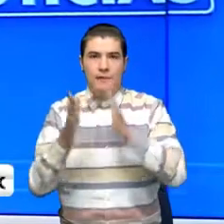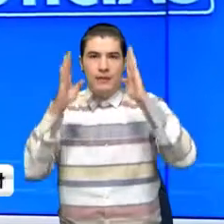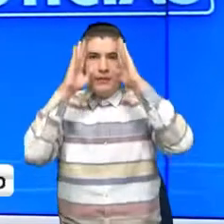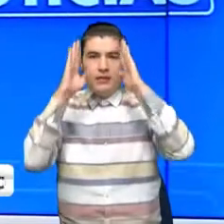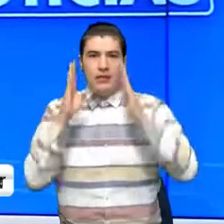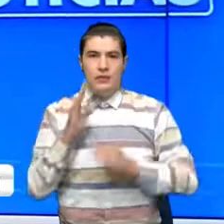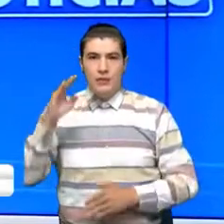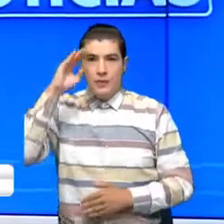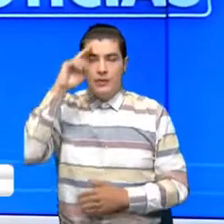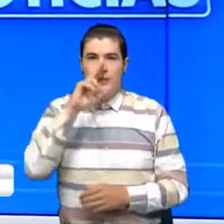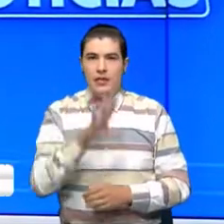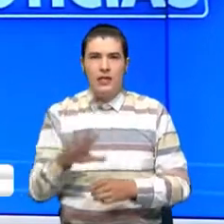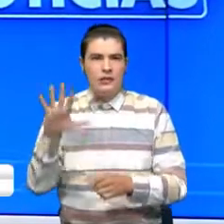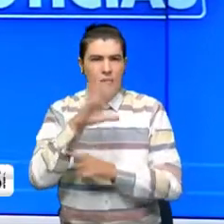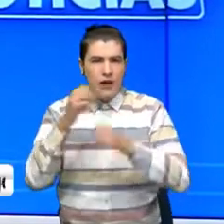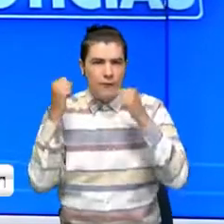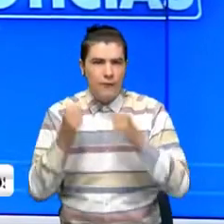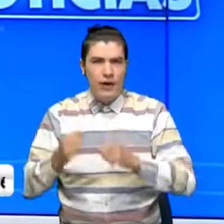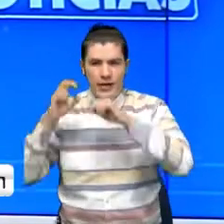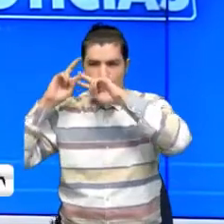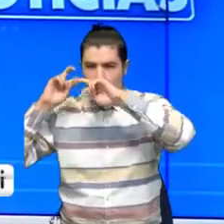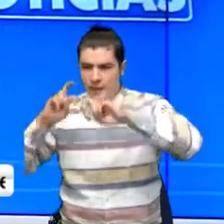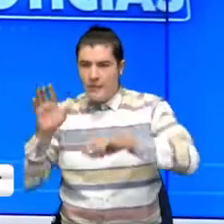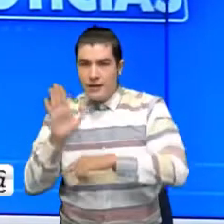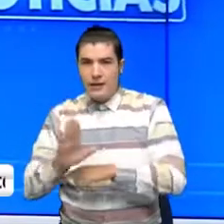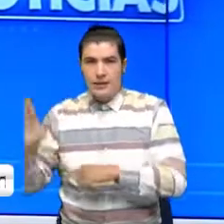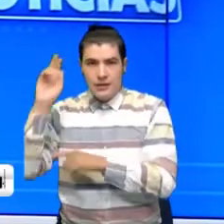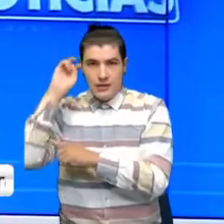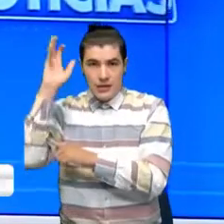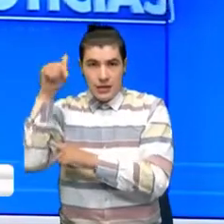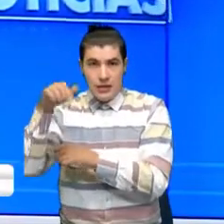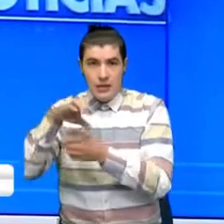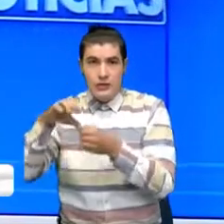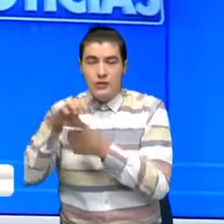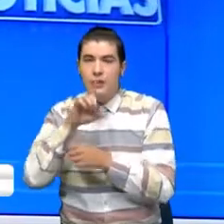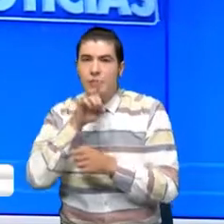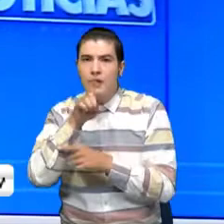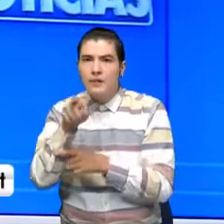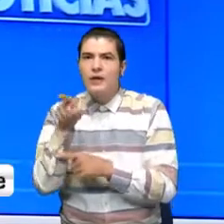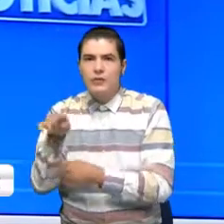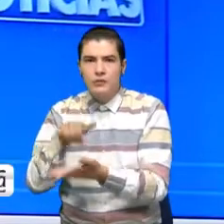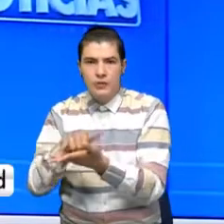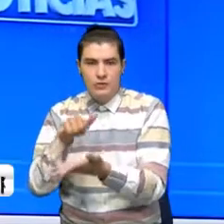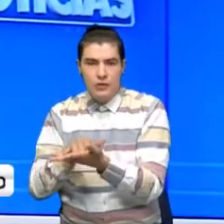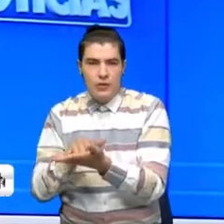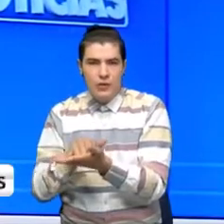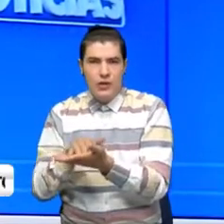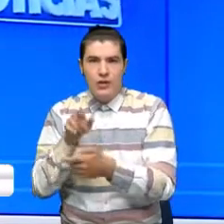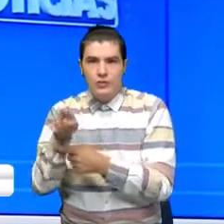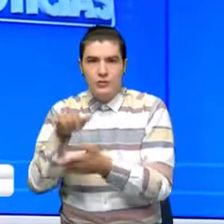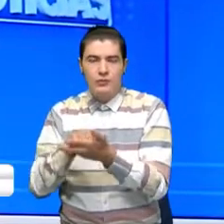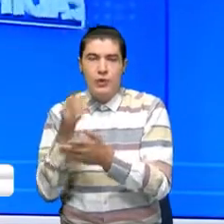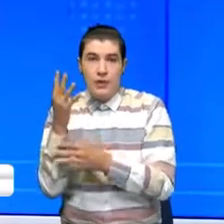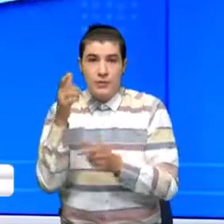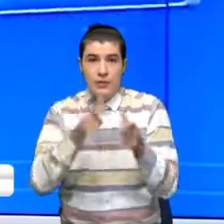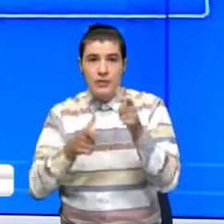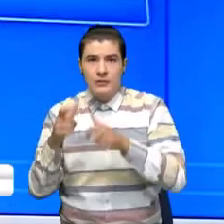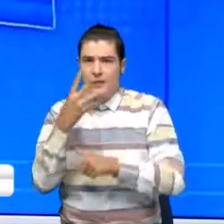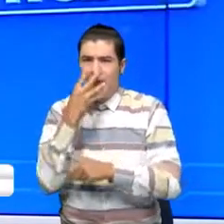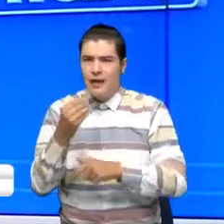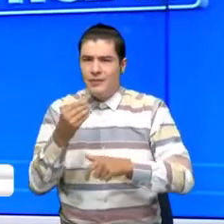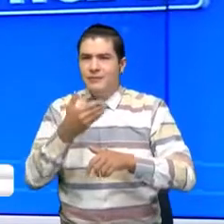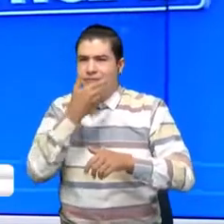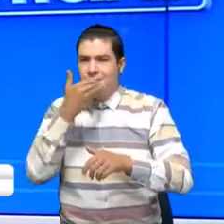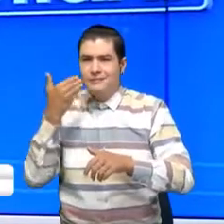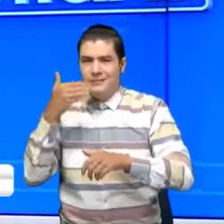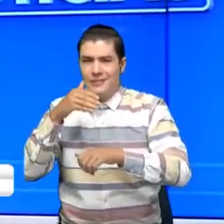la policía intensificó los operativos en el norte de la ciudad a donde se cree unieron los cuatro presos que este fin de semana se fugaron de la estación del